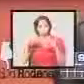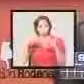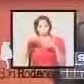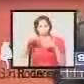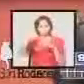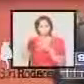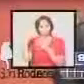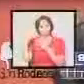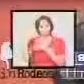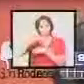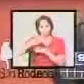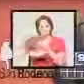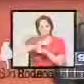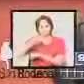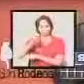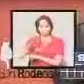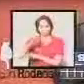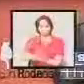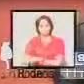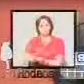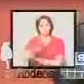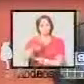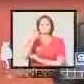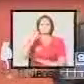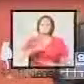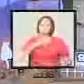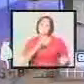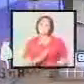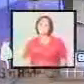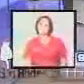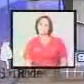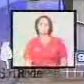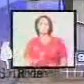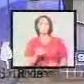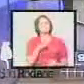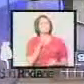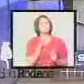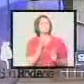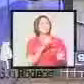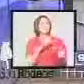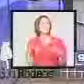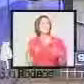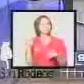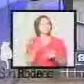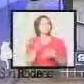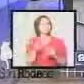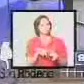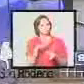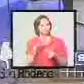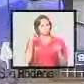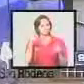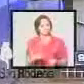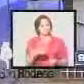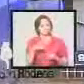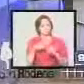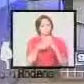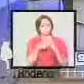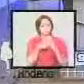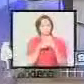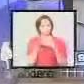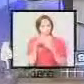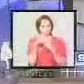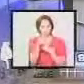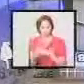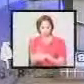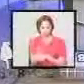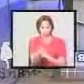espera que para este año 2014 para el tipo de cambio incremente. Para decirlo así, como sin rodeo, la persona que tiene un crédito en dólares y se